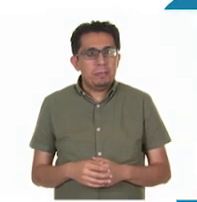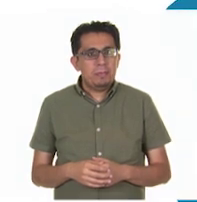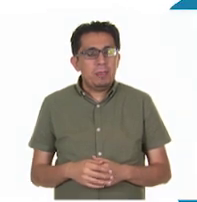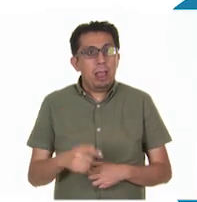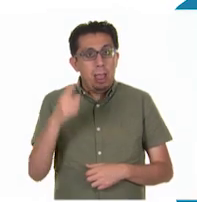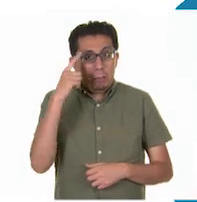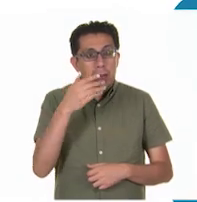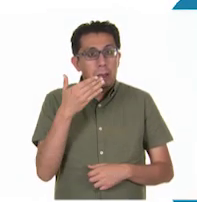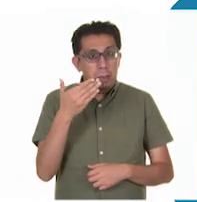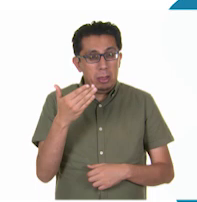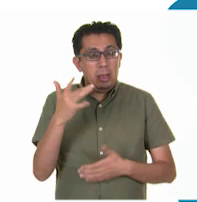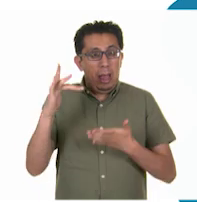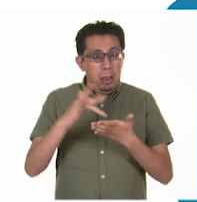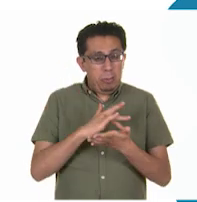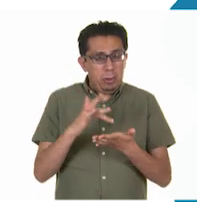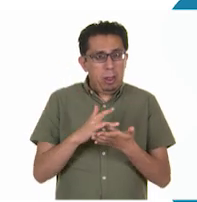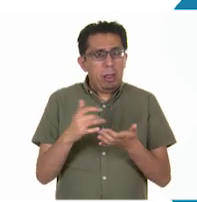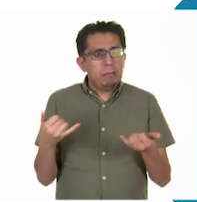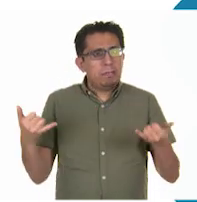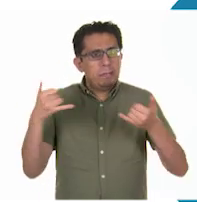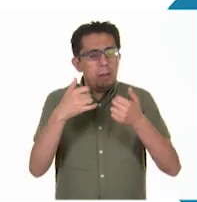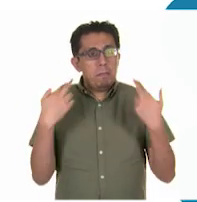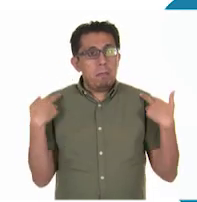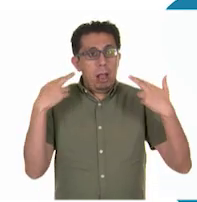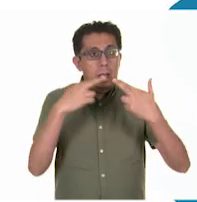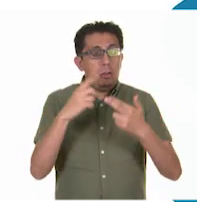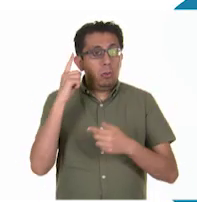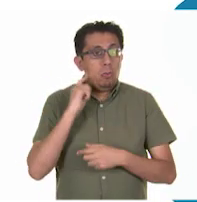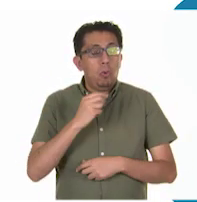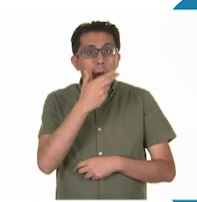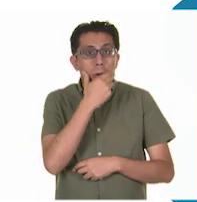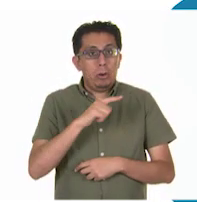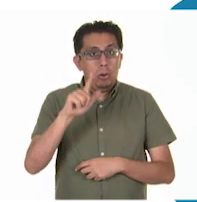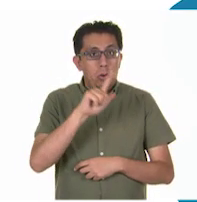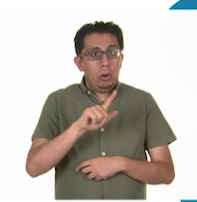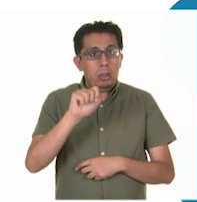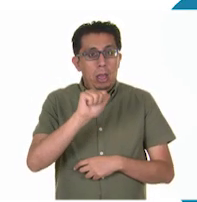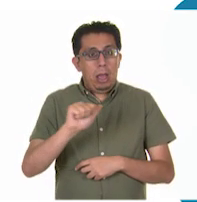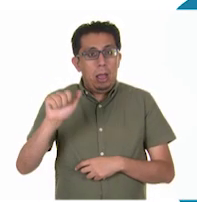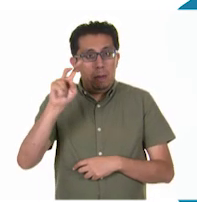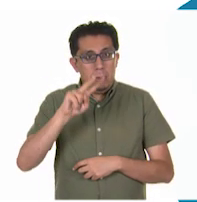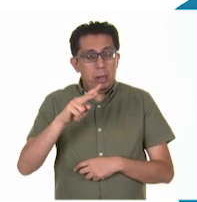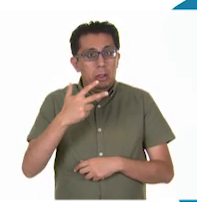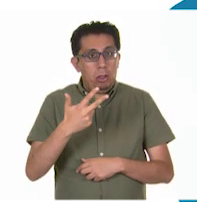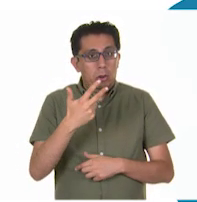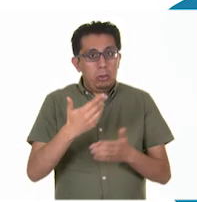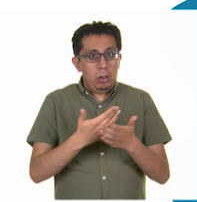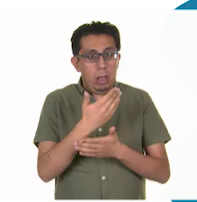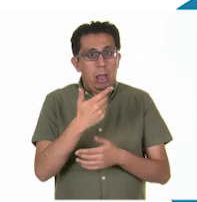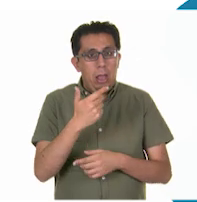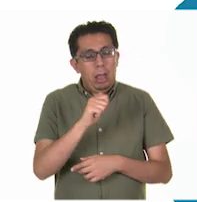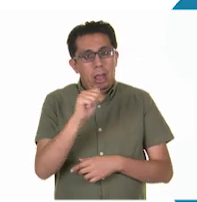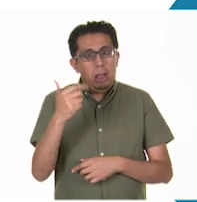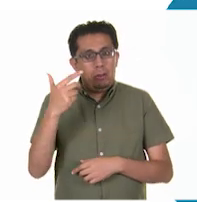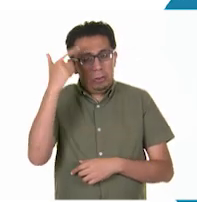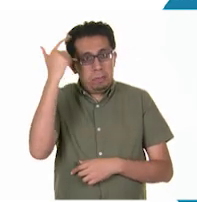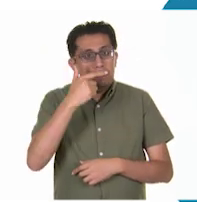Para solicitar apoyo pedagógico, comunícate con maestras y maestros de lunes a viernes de 8 a 20 horas al